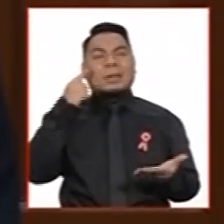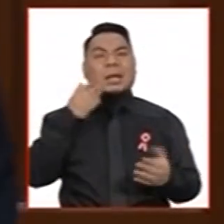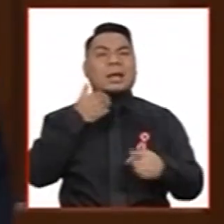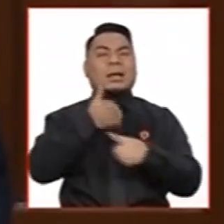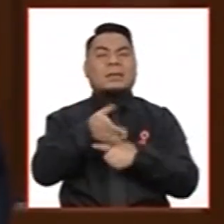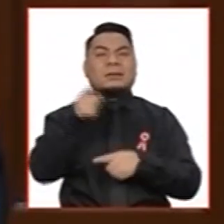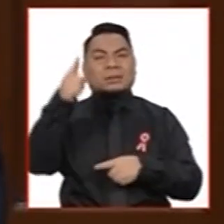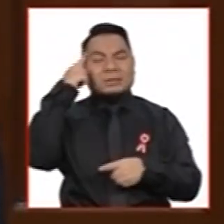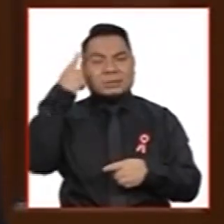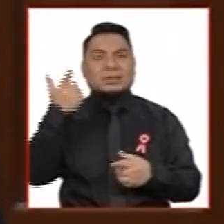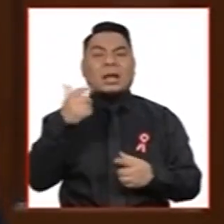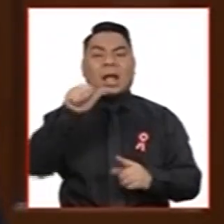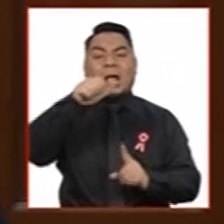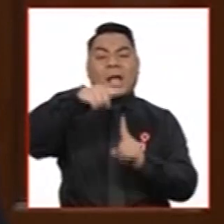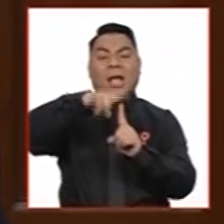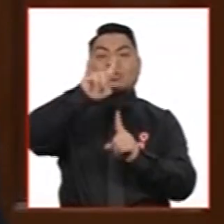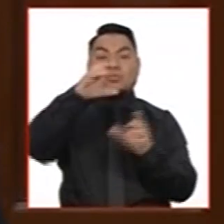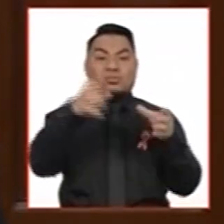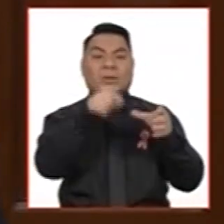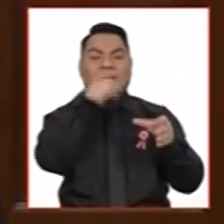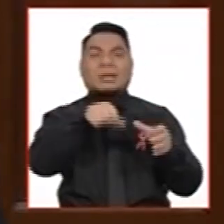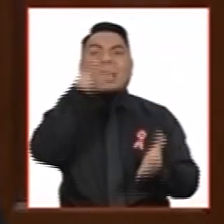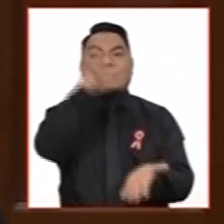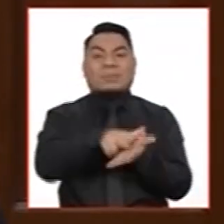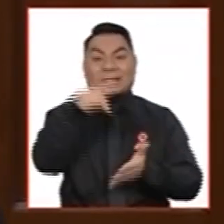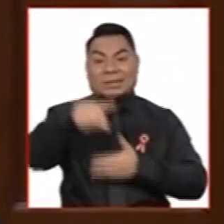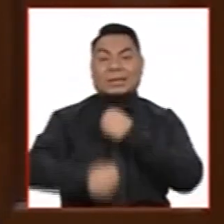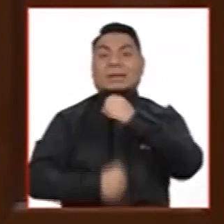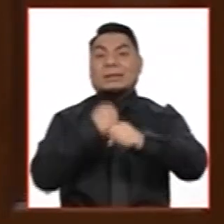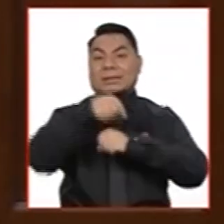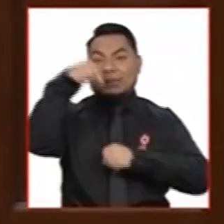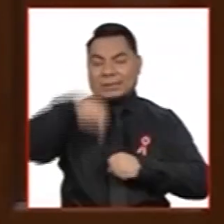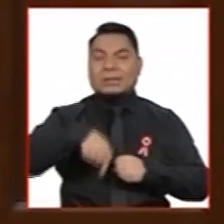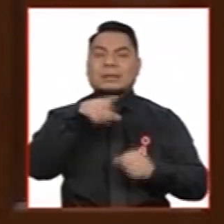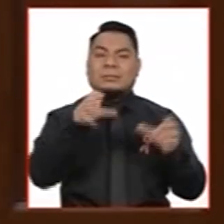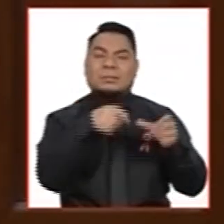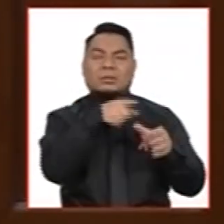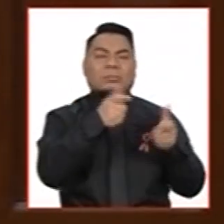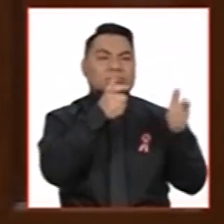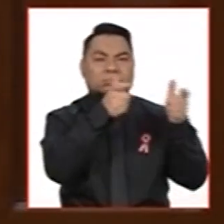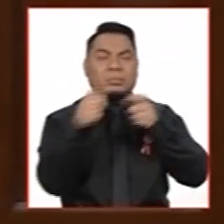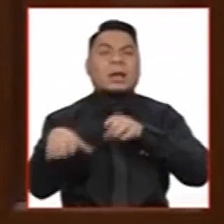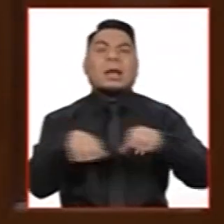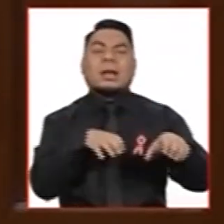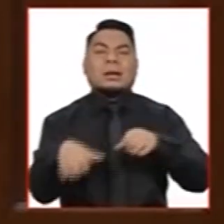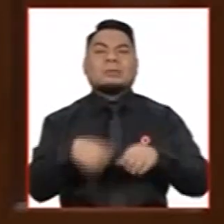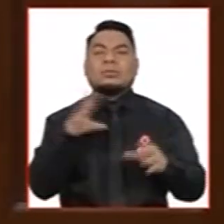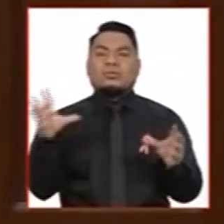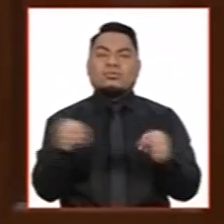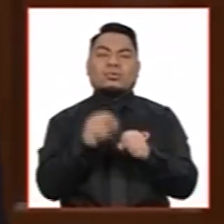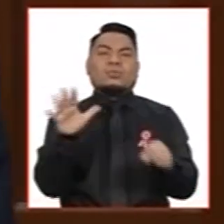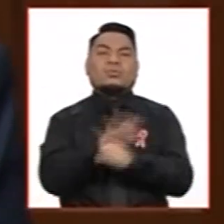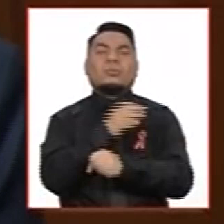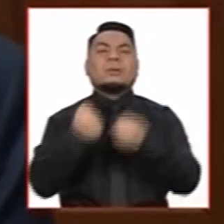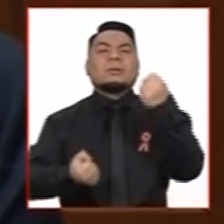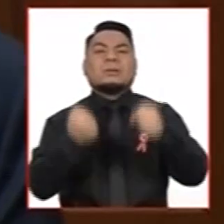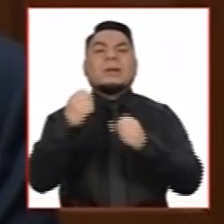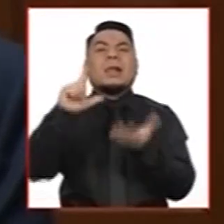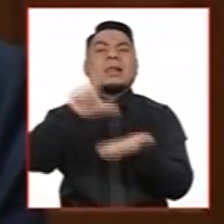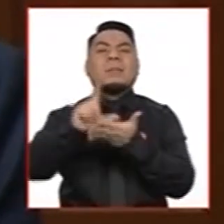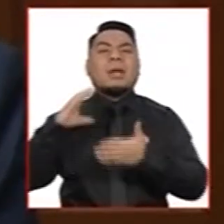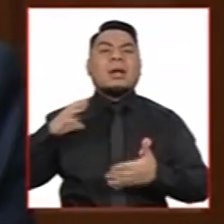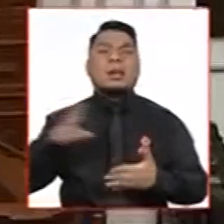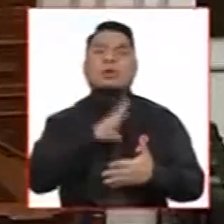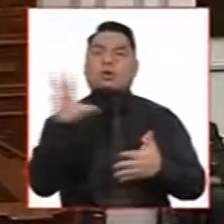través de la app se aprobará este año el marco regulatorio para el funcionamiento del sistema integrado de transportes de lima y